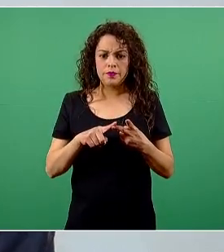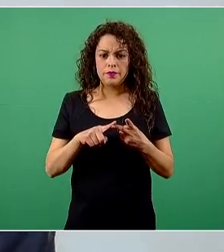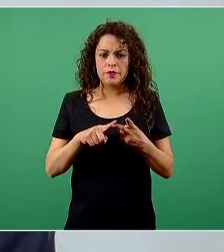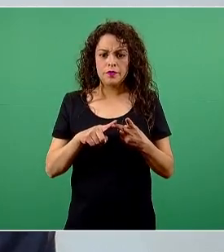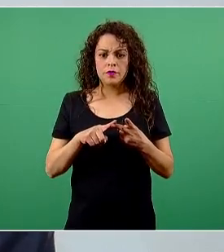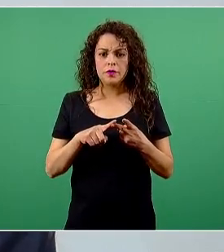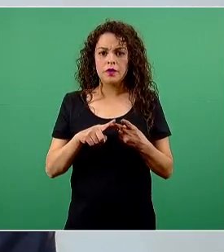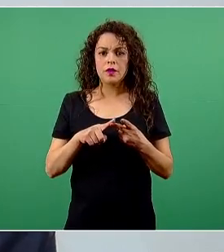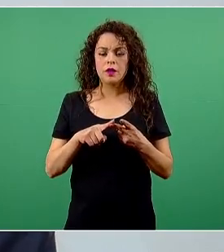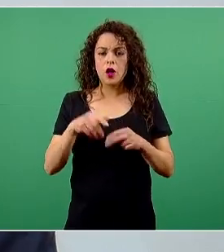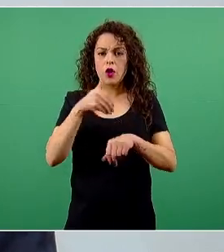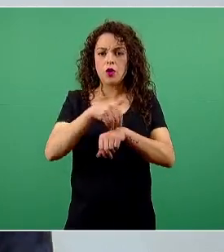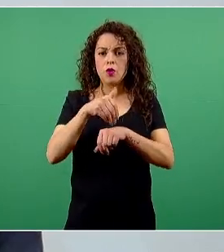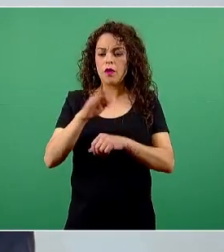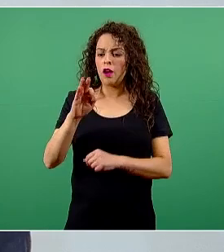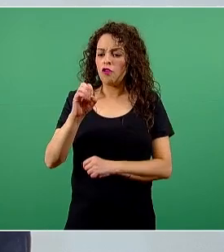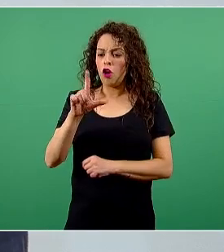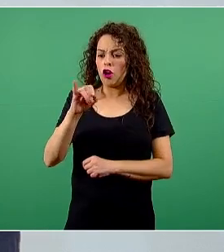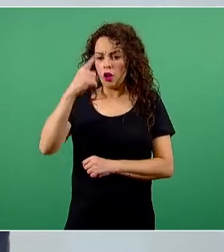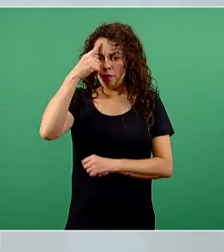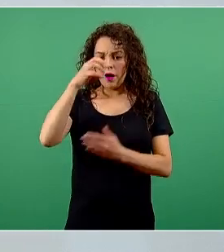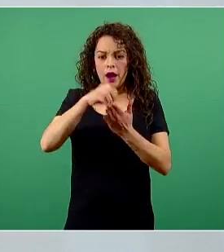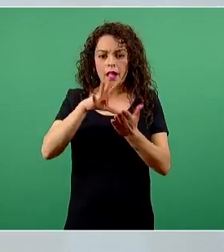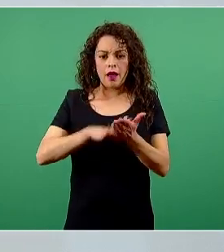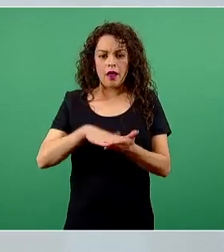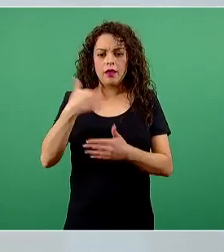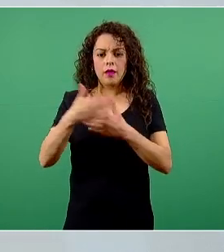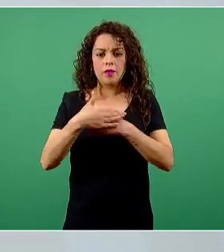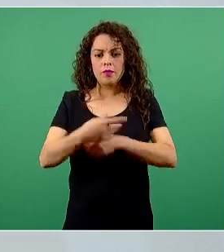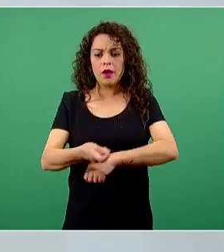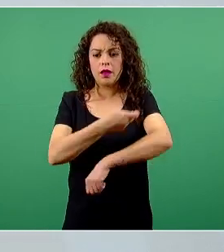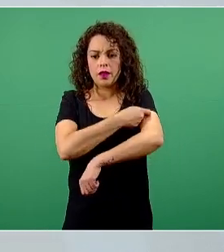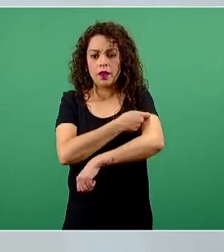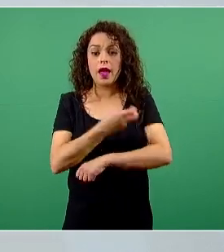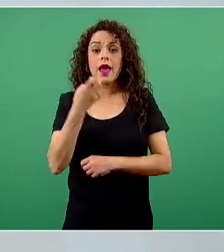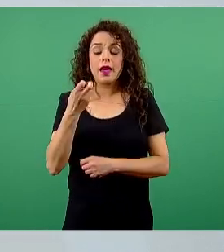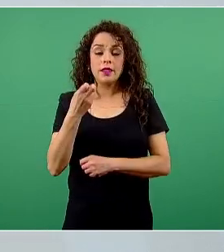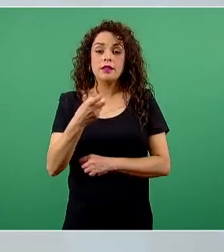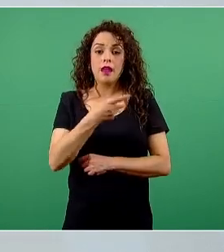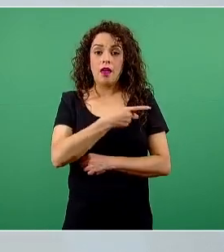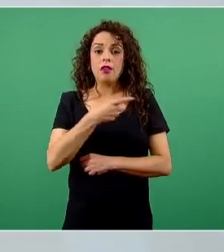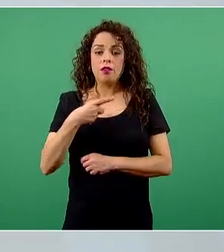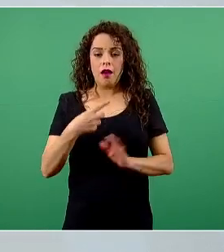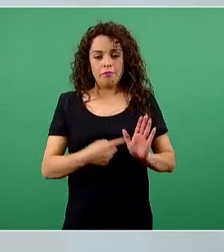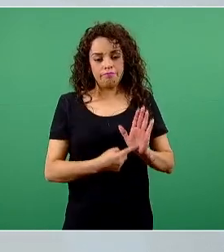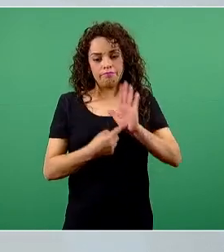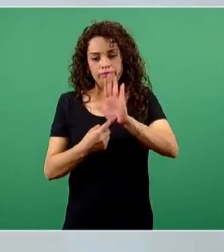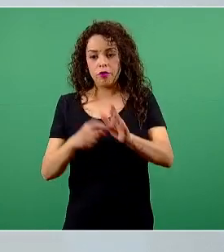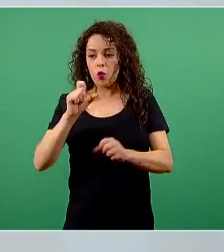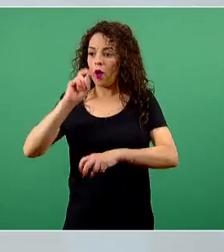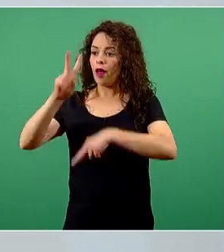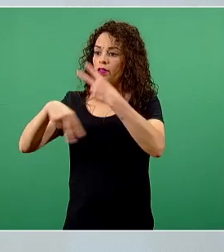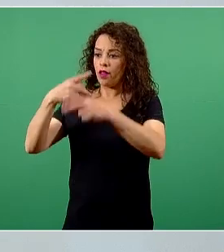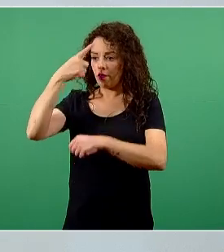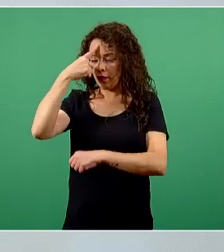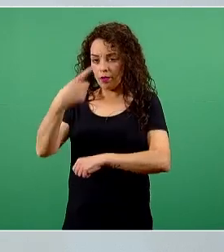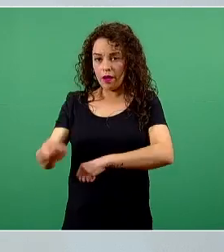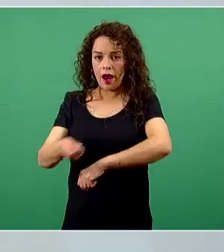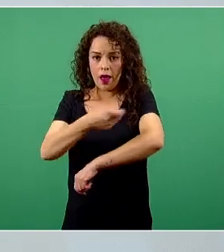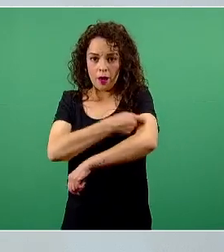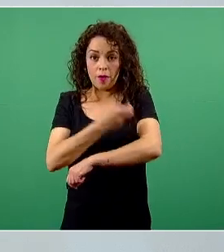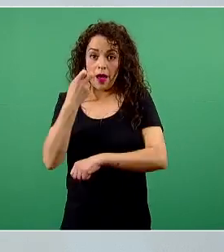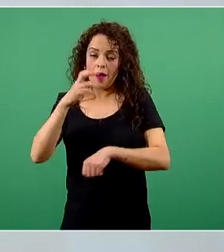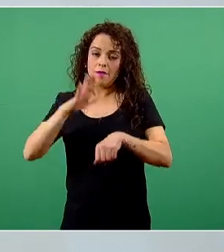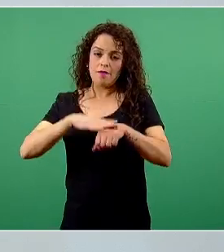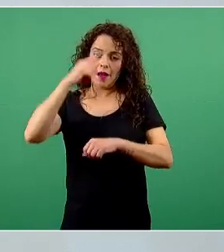del registro de vacunación que deben llevar cuando vayan a vacunarse. Esto nos va a